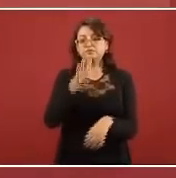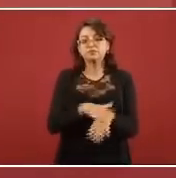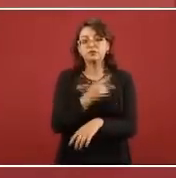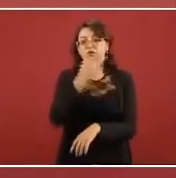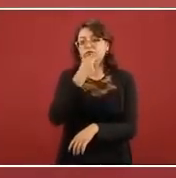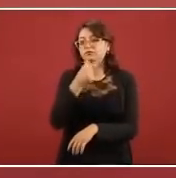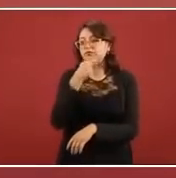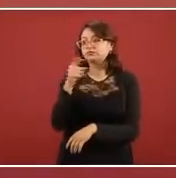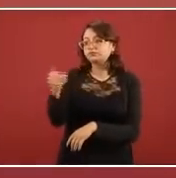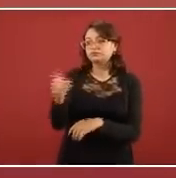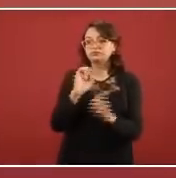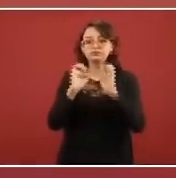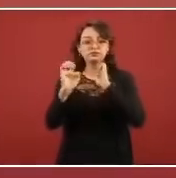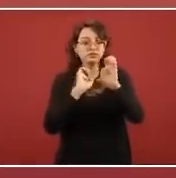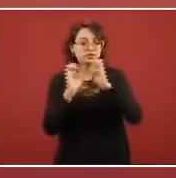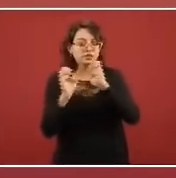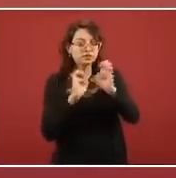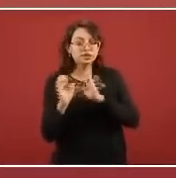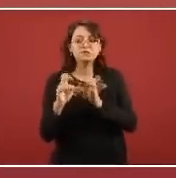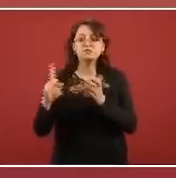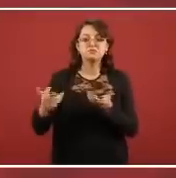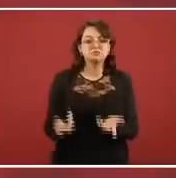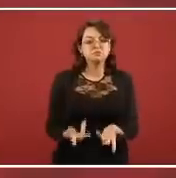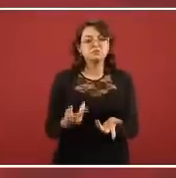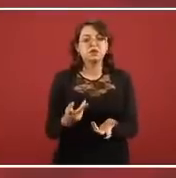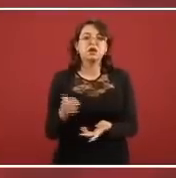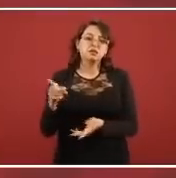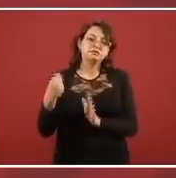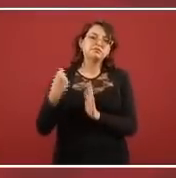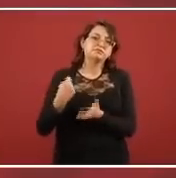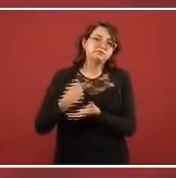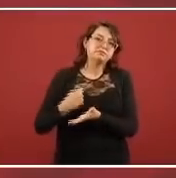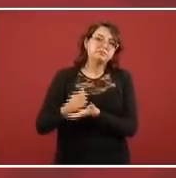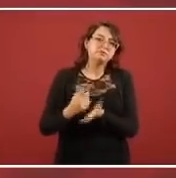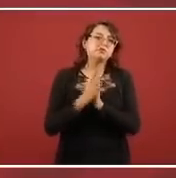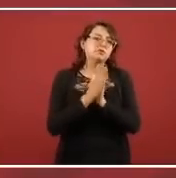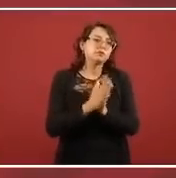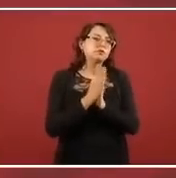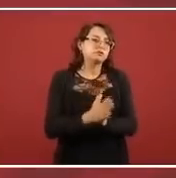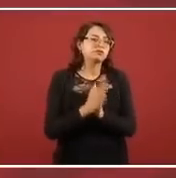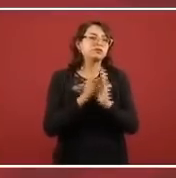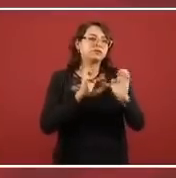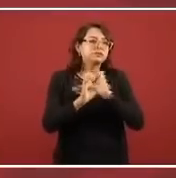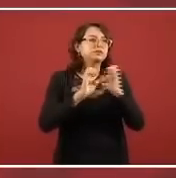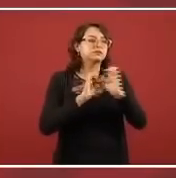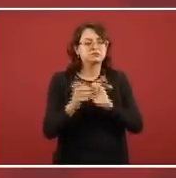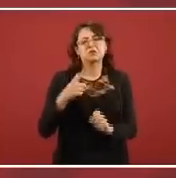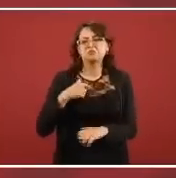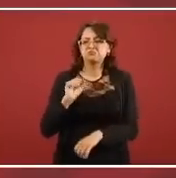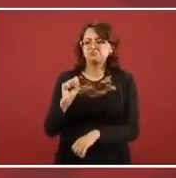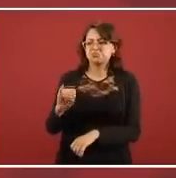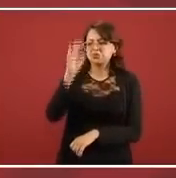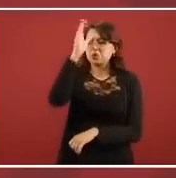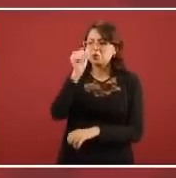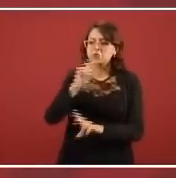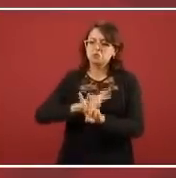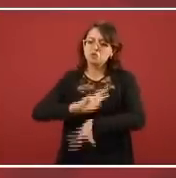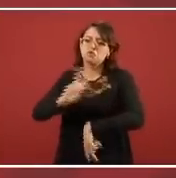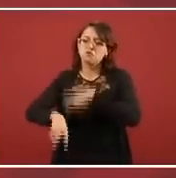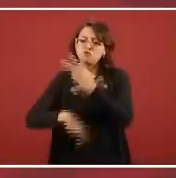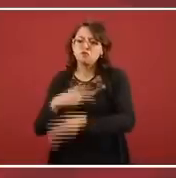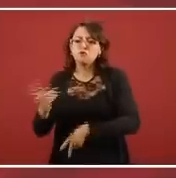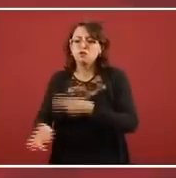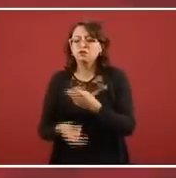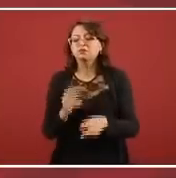entrevistando, me insistió mucho en que yo le diera una entrevista y fui para su